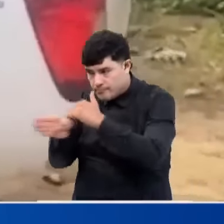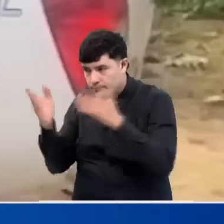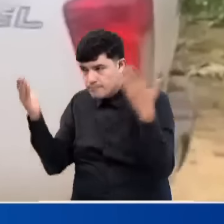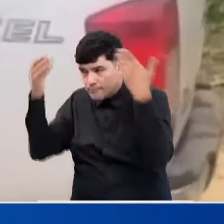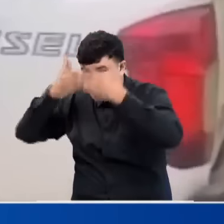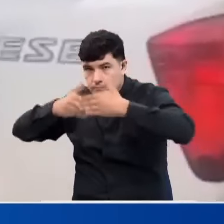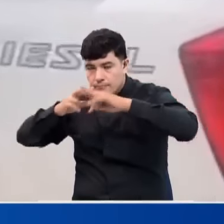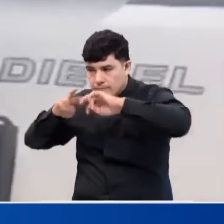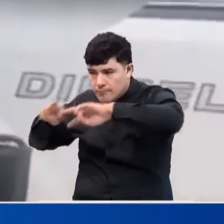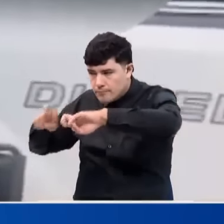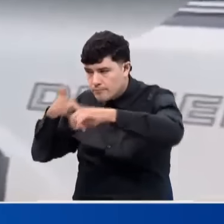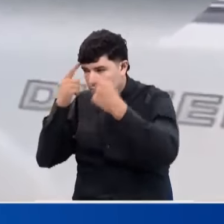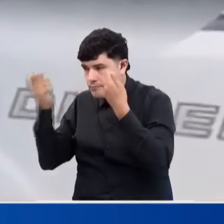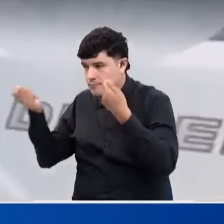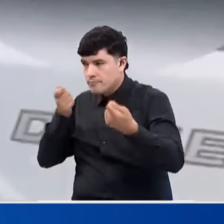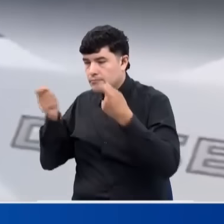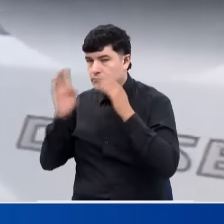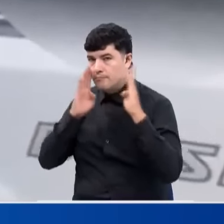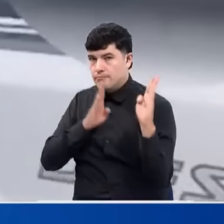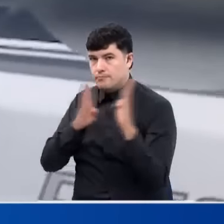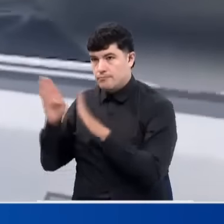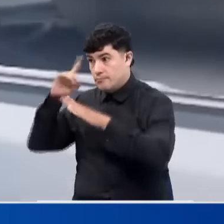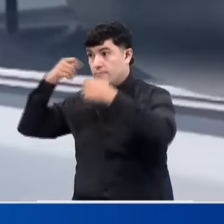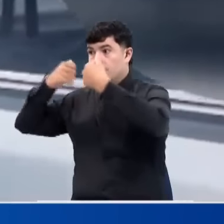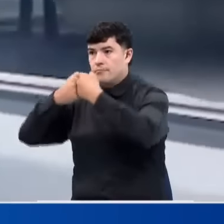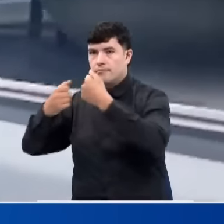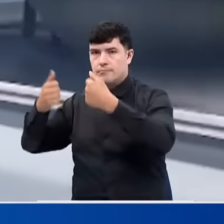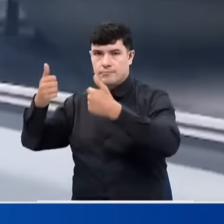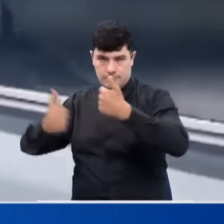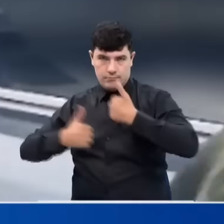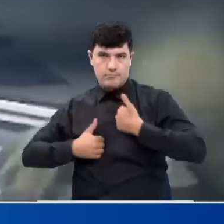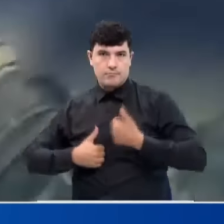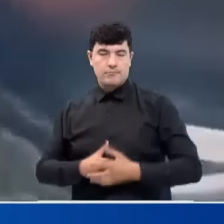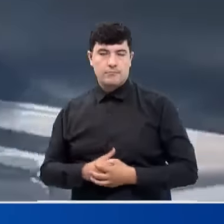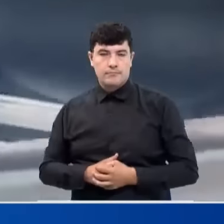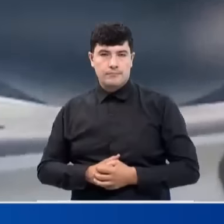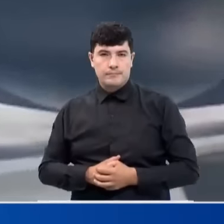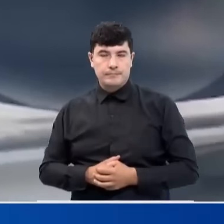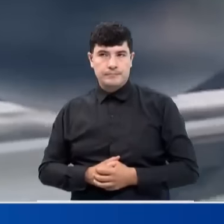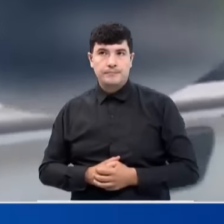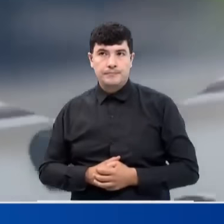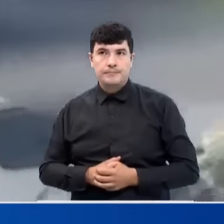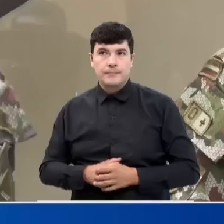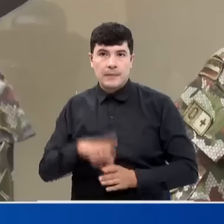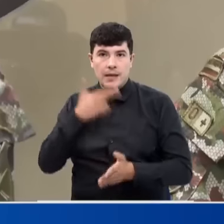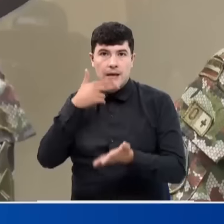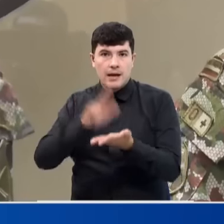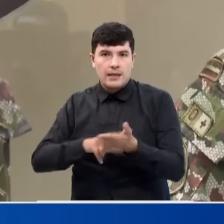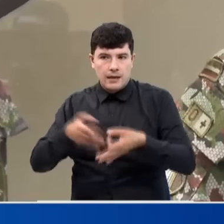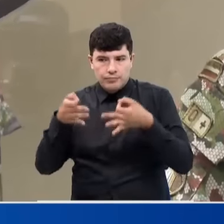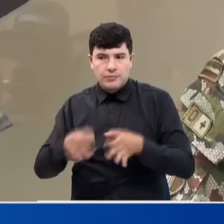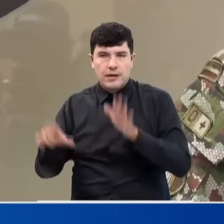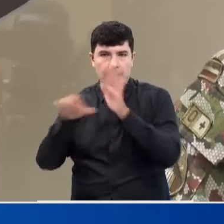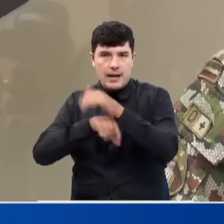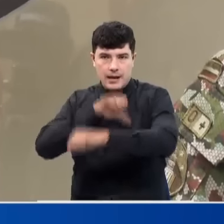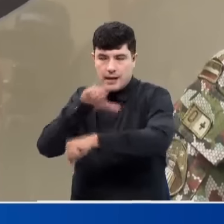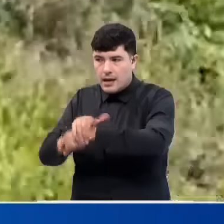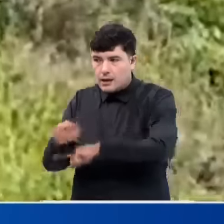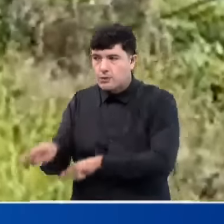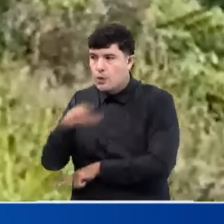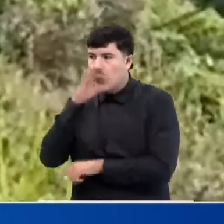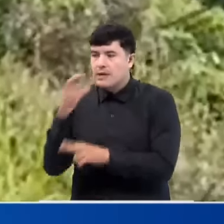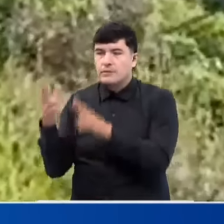tareas tácticas de nuestro Ejército Nacional, donde se hace efectiva la orden judicial por el delito de hurto calificado y